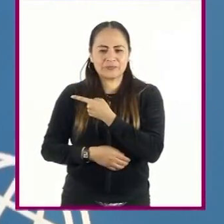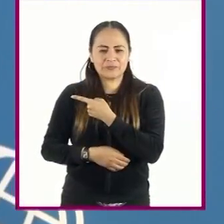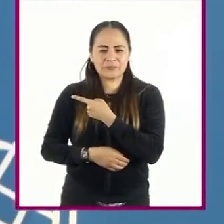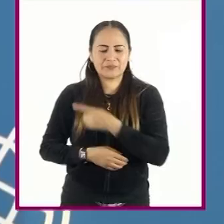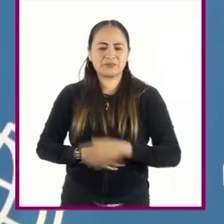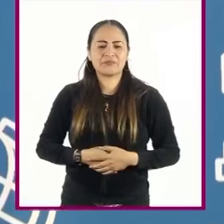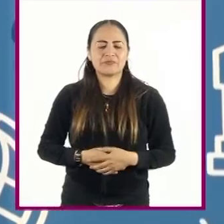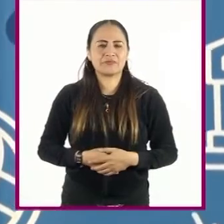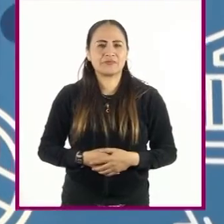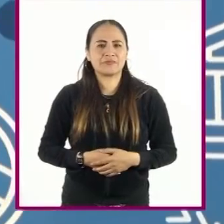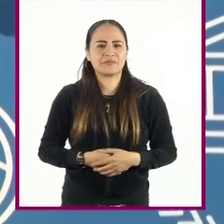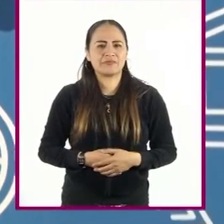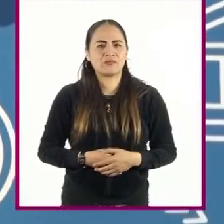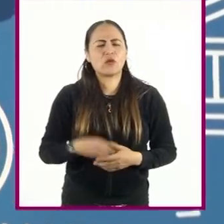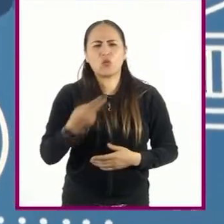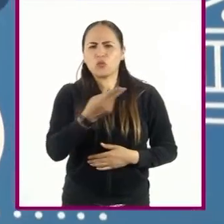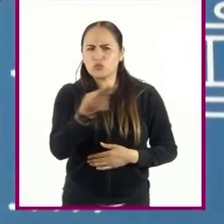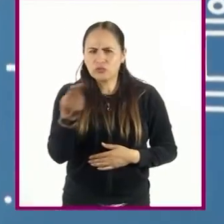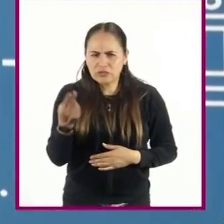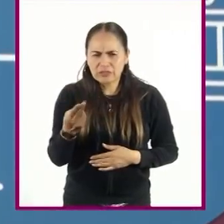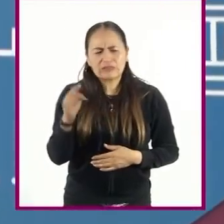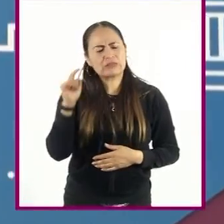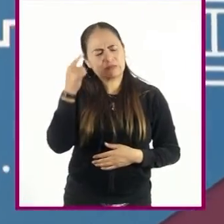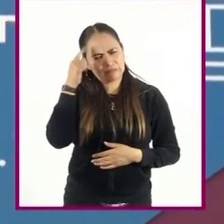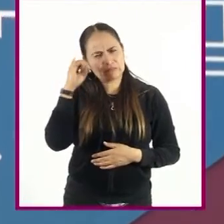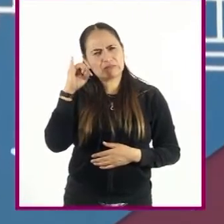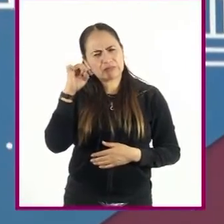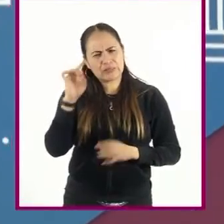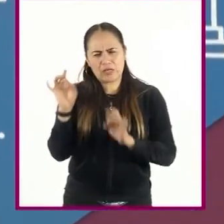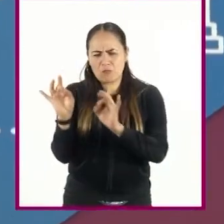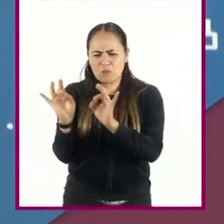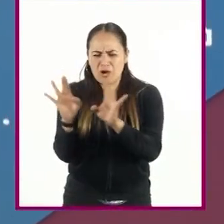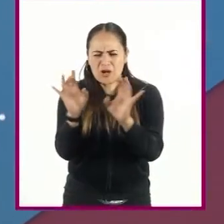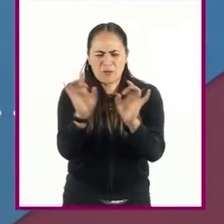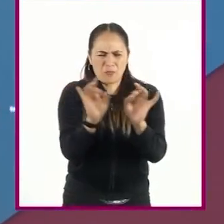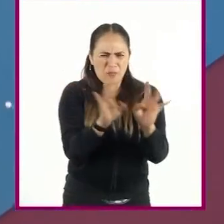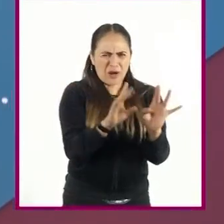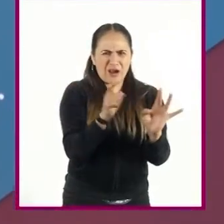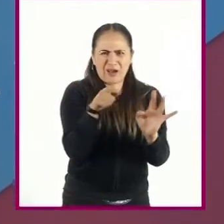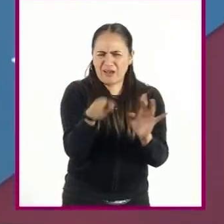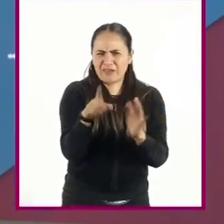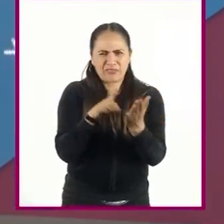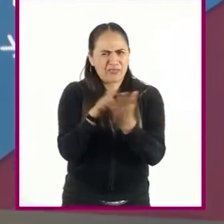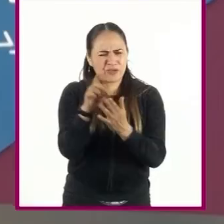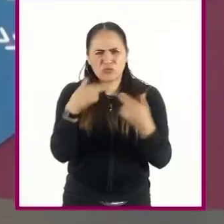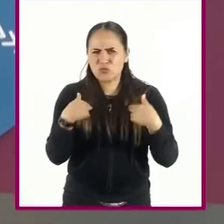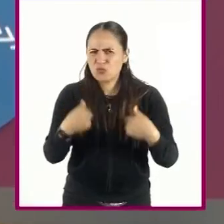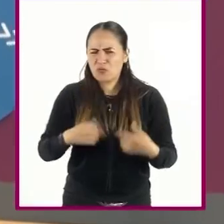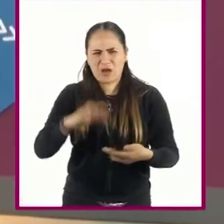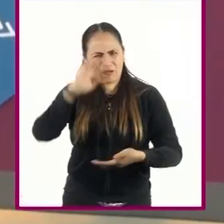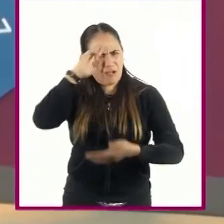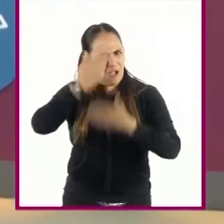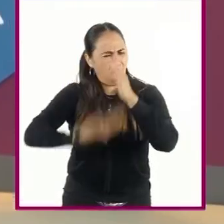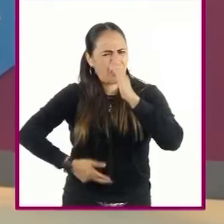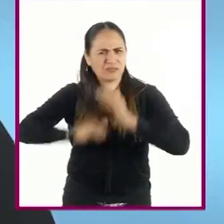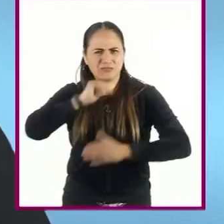George Orwell, para enterarse de una situación donde no se respetan los derechos humanos de los